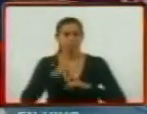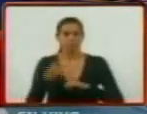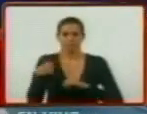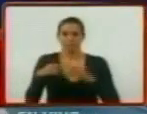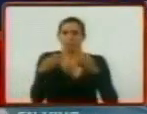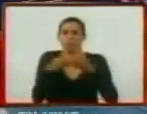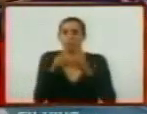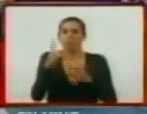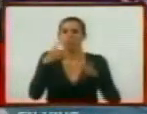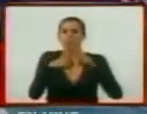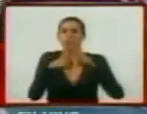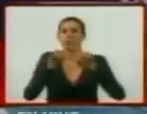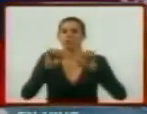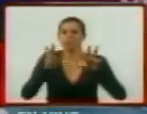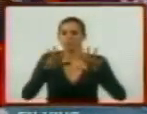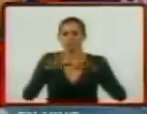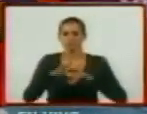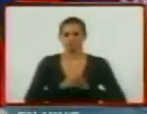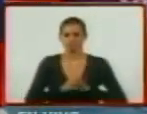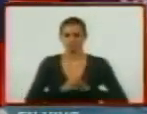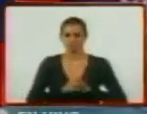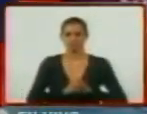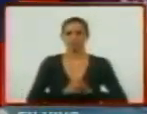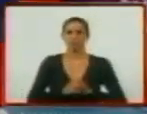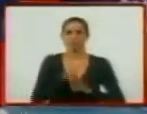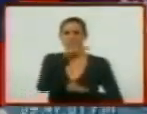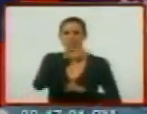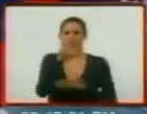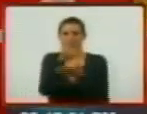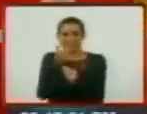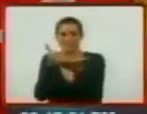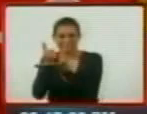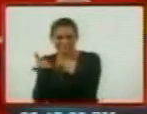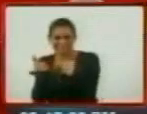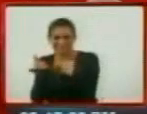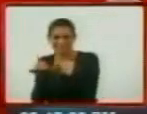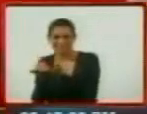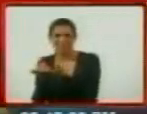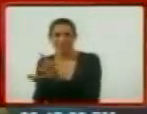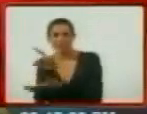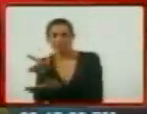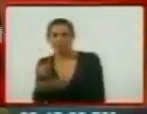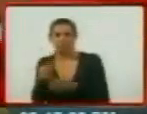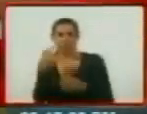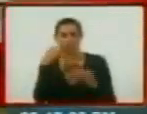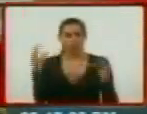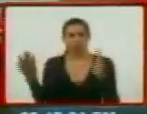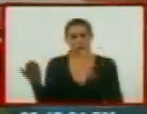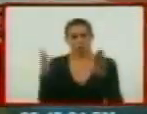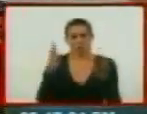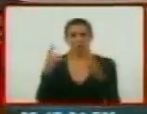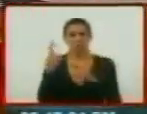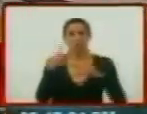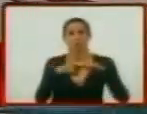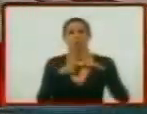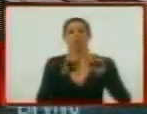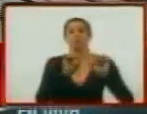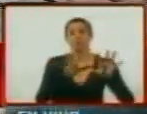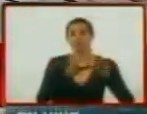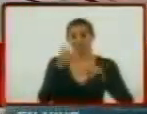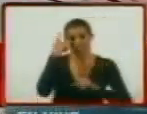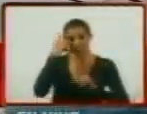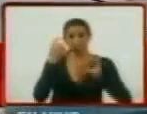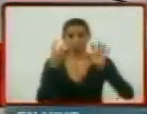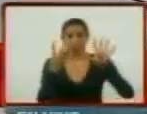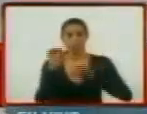el 1x10, cruzamos inscritos en el partido con 1x10. Nosotros sabemos que